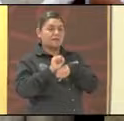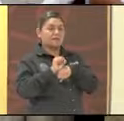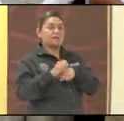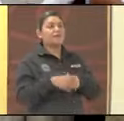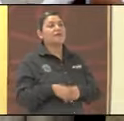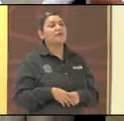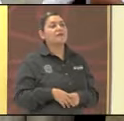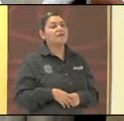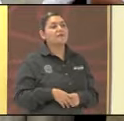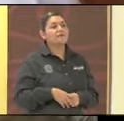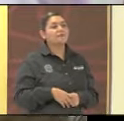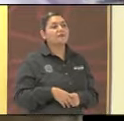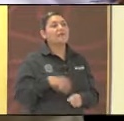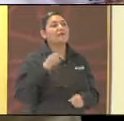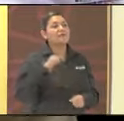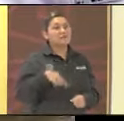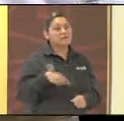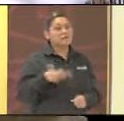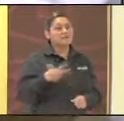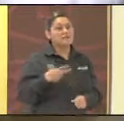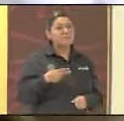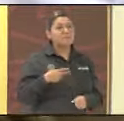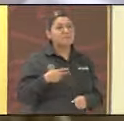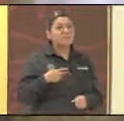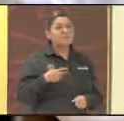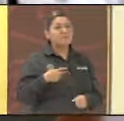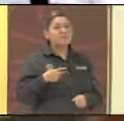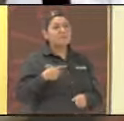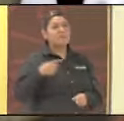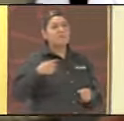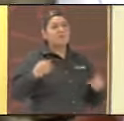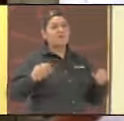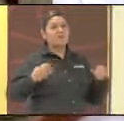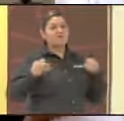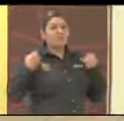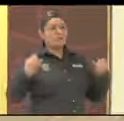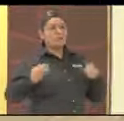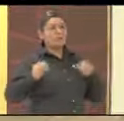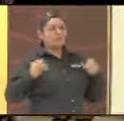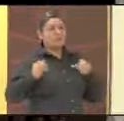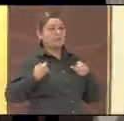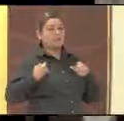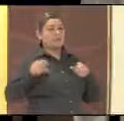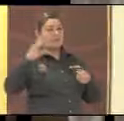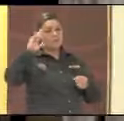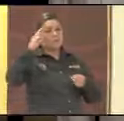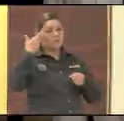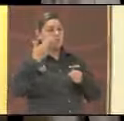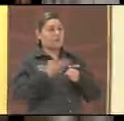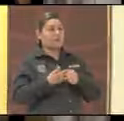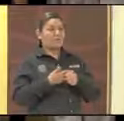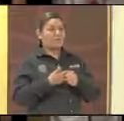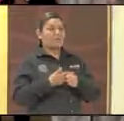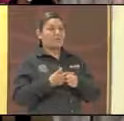bimestre. También le entregamos a un joven también representativo